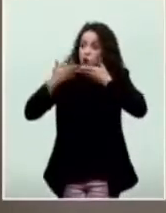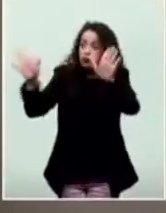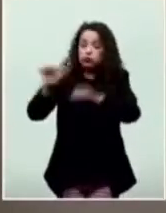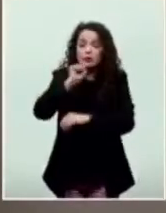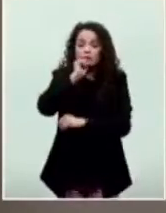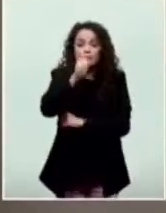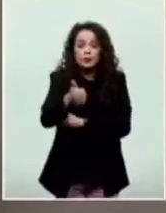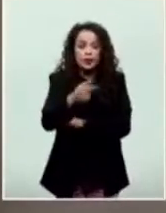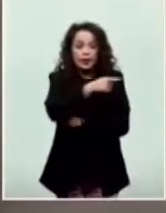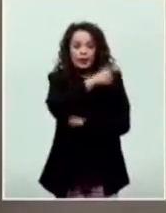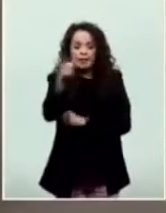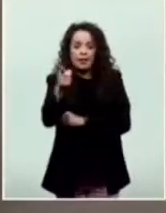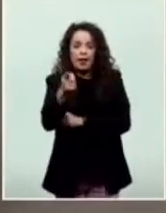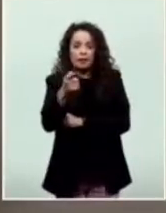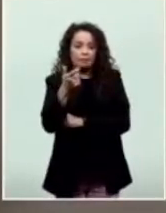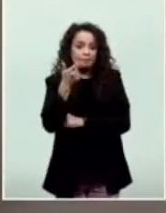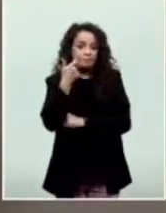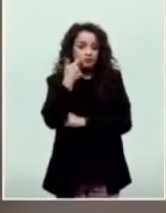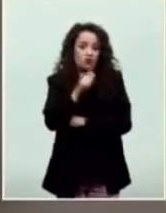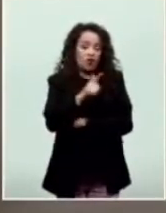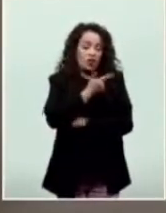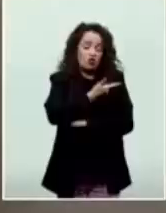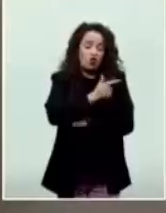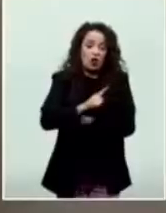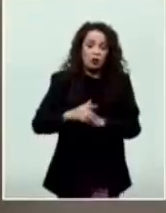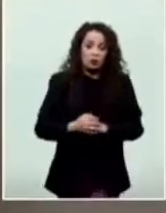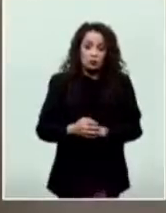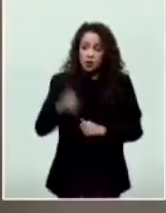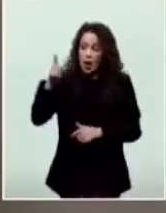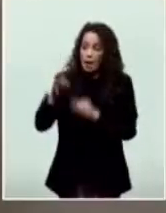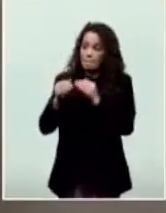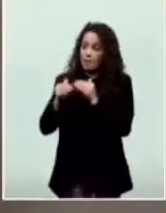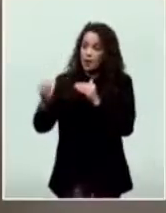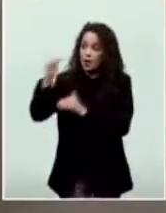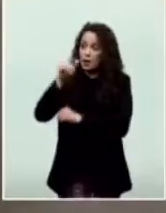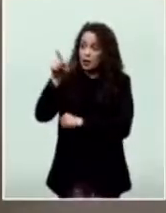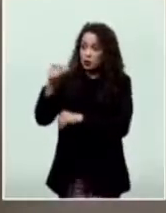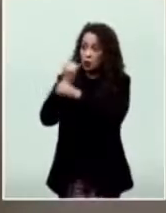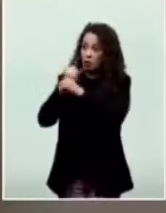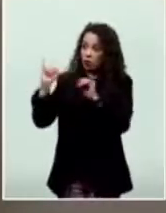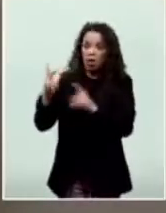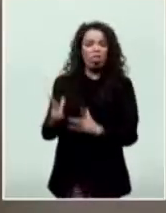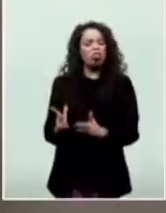Aquellos ministros tan independientes, no les importó que murieron 49 niños.